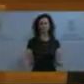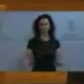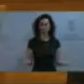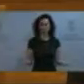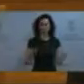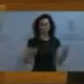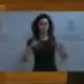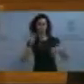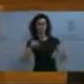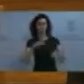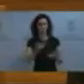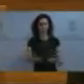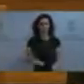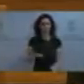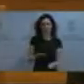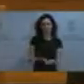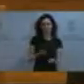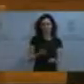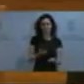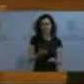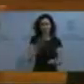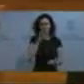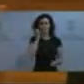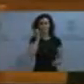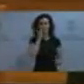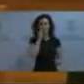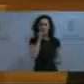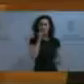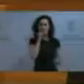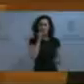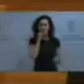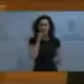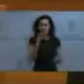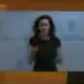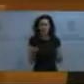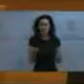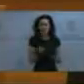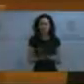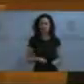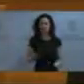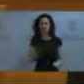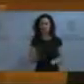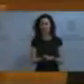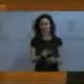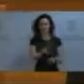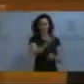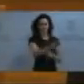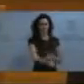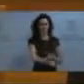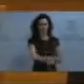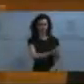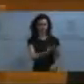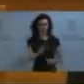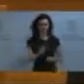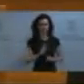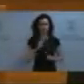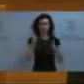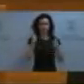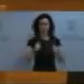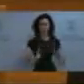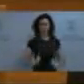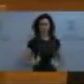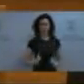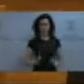que lo solicitamos o reclamamos o sencillamente solicitamos que usted nos responda a ese